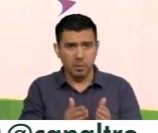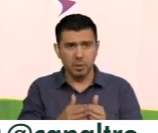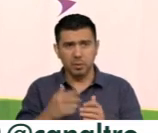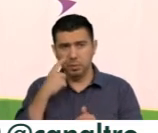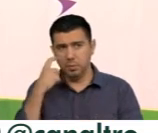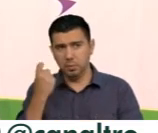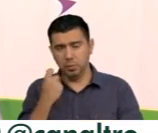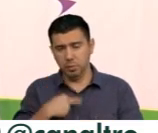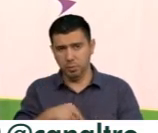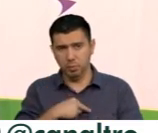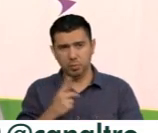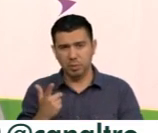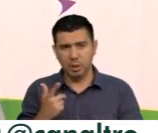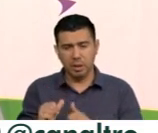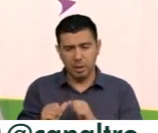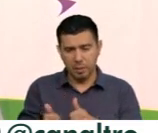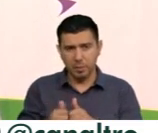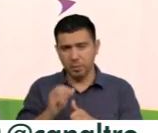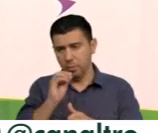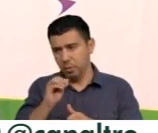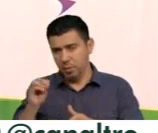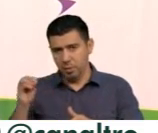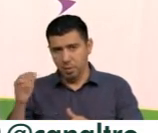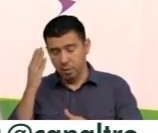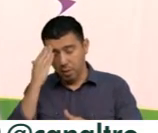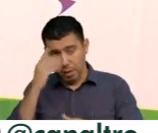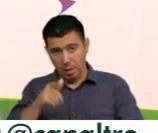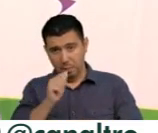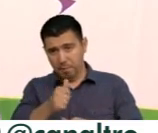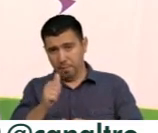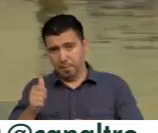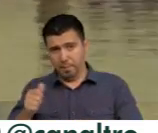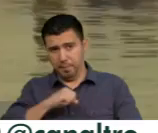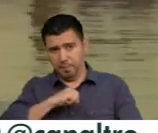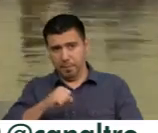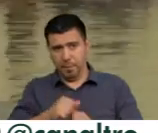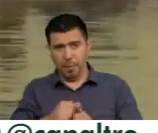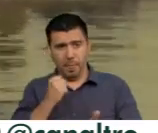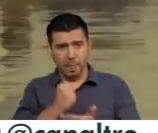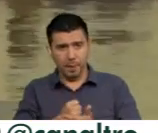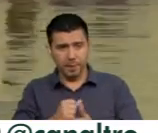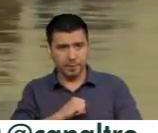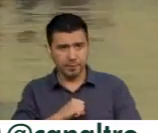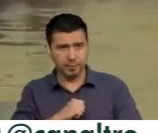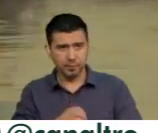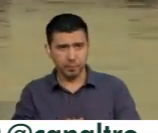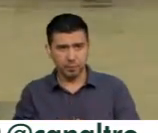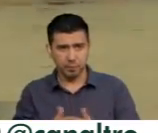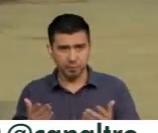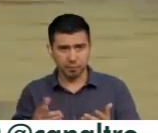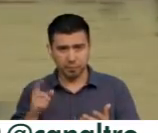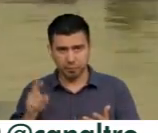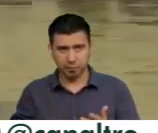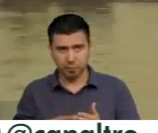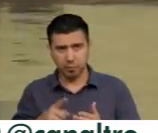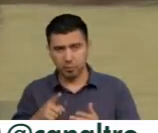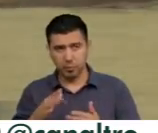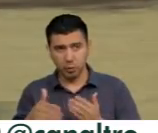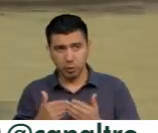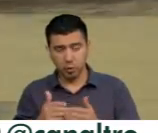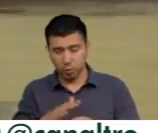buscamos es desde el principio generar la alerta de que cada uno tiene sus derechos y cada uno tiene sus obligaciones. Pero, ¿cumplimos los ciudadanos con las normas de